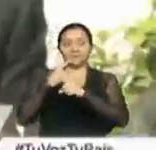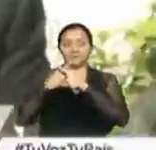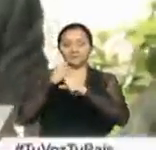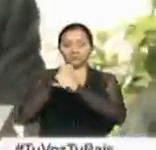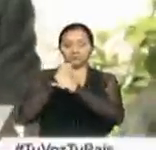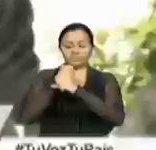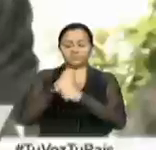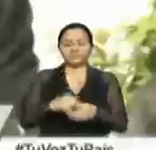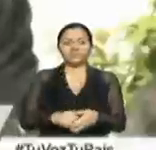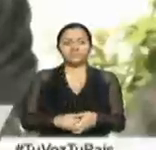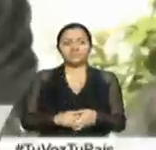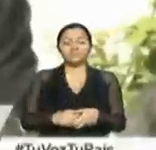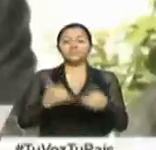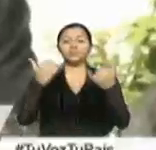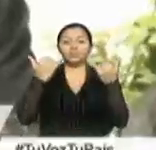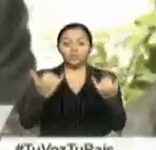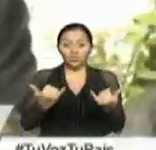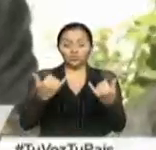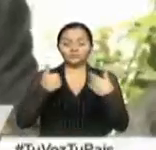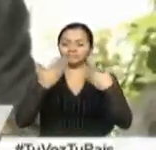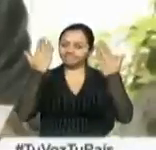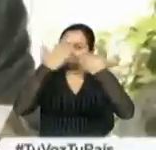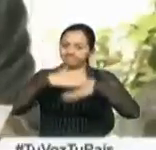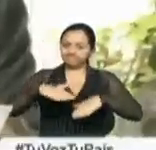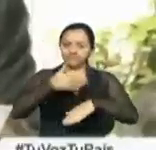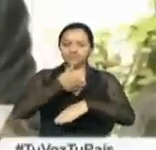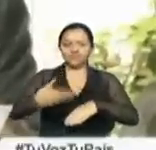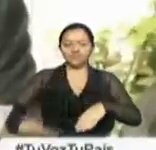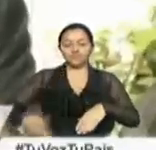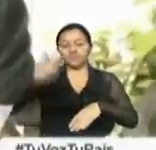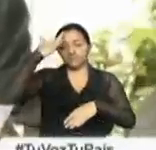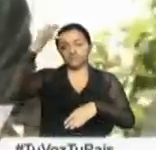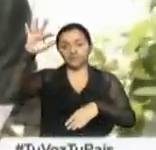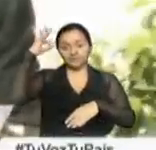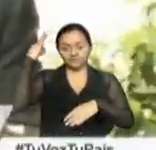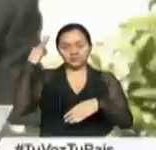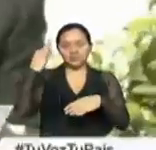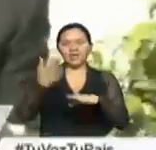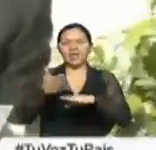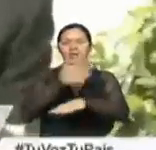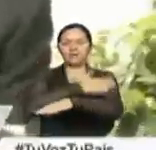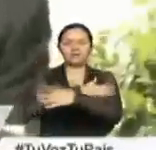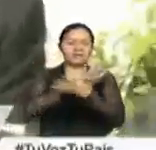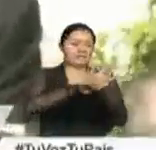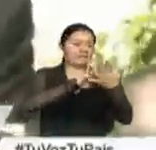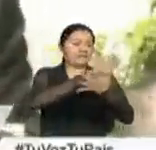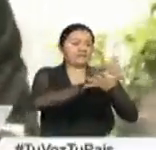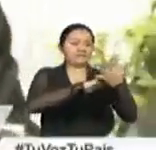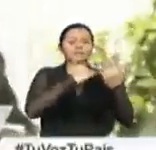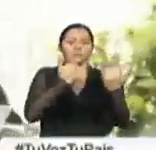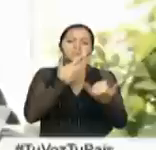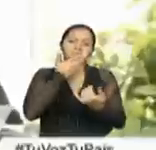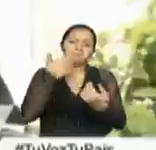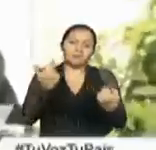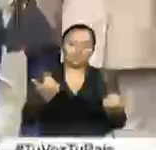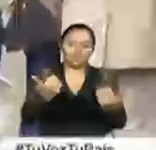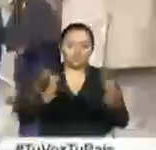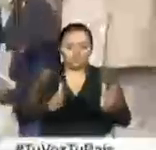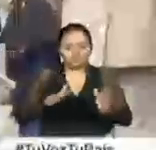la France. Estoy dejando un país, Francia, en mucho mejor estado que cuando lo encontré.